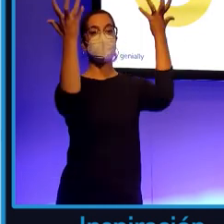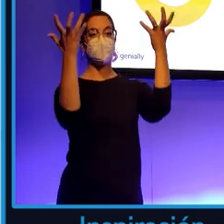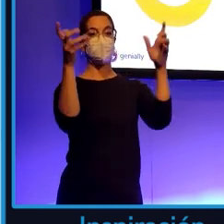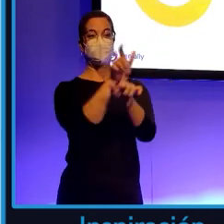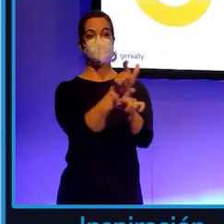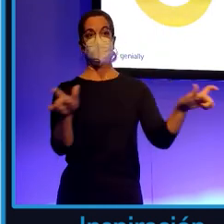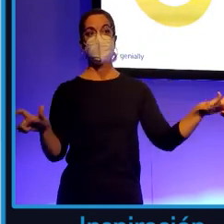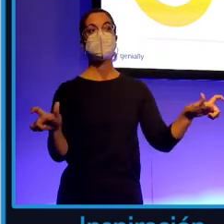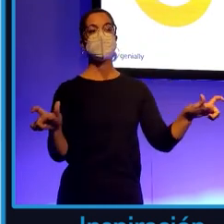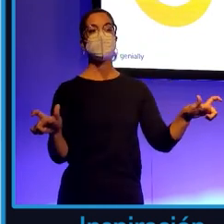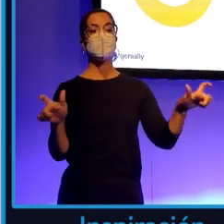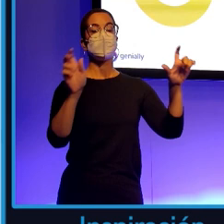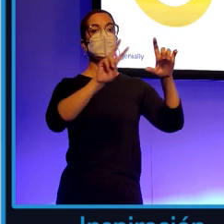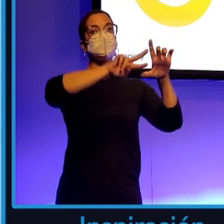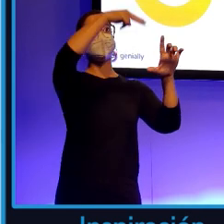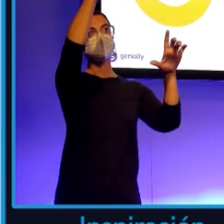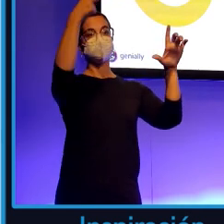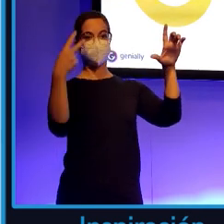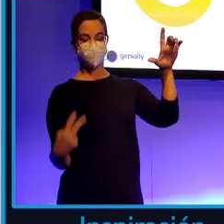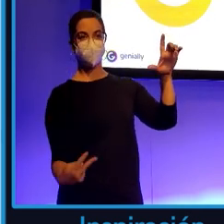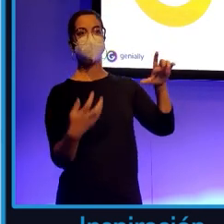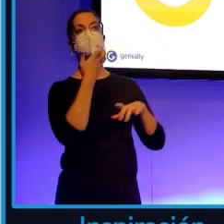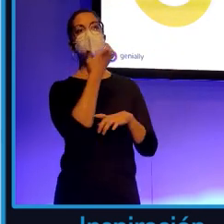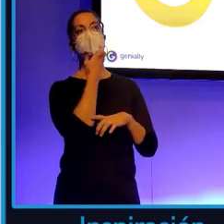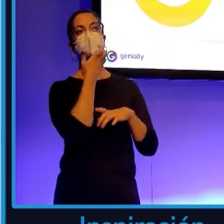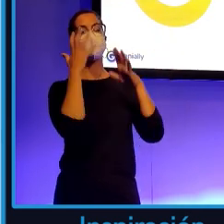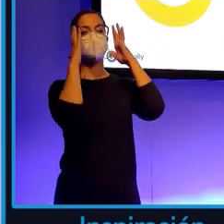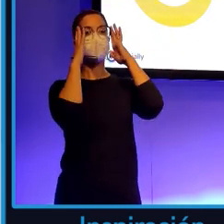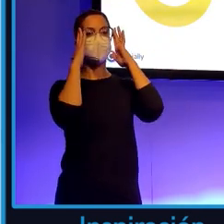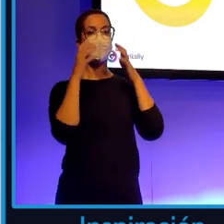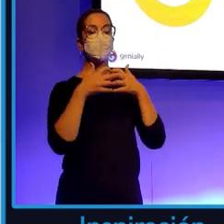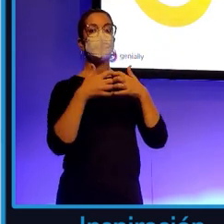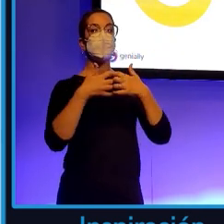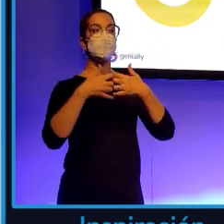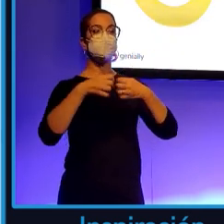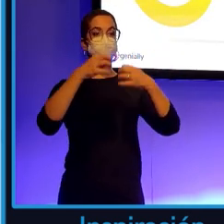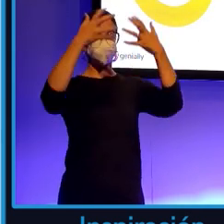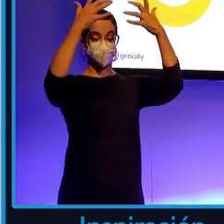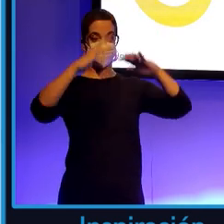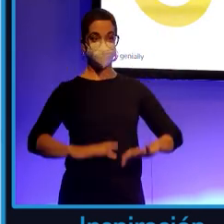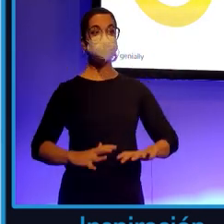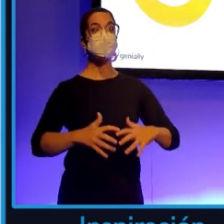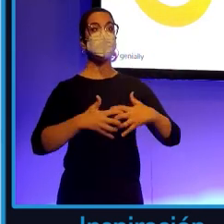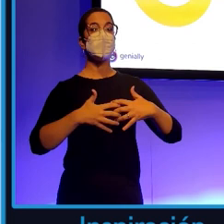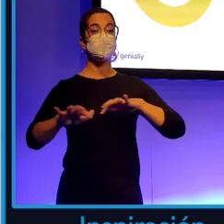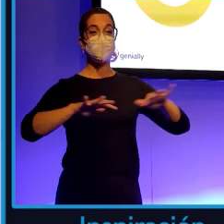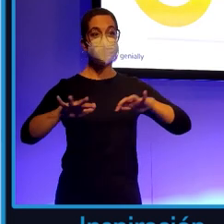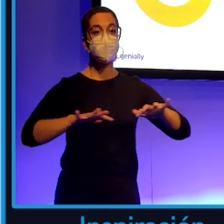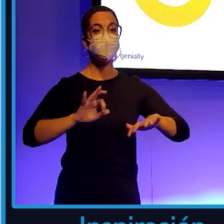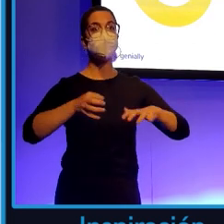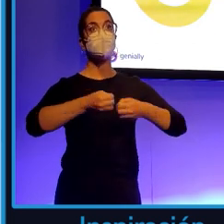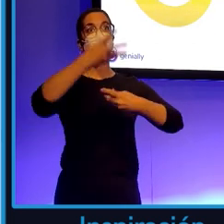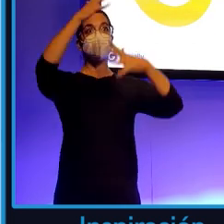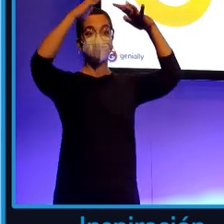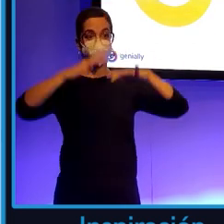estructuras caídas como por ejemplo en terremotos o derrumba ciones y quería